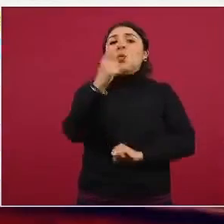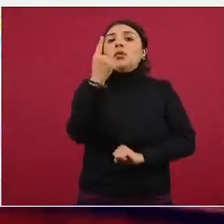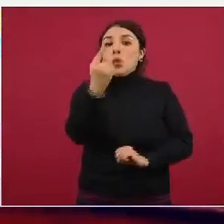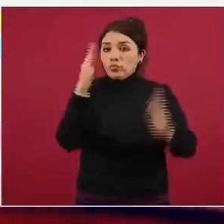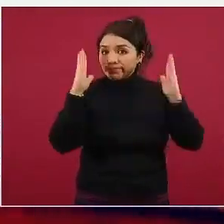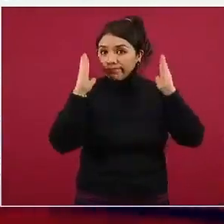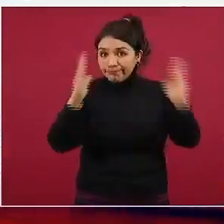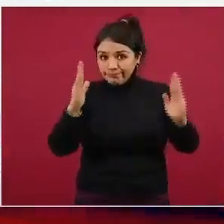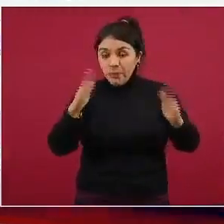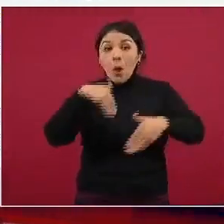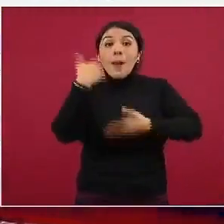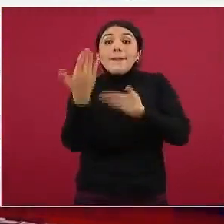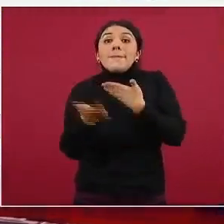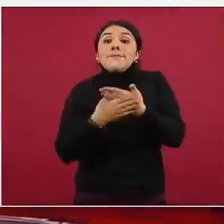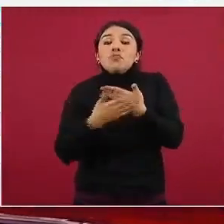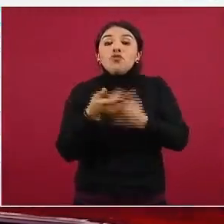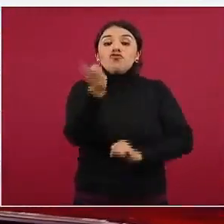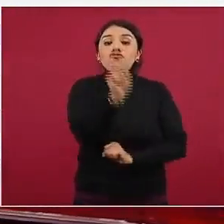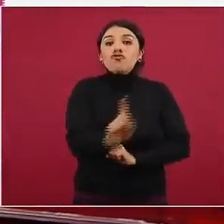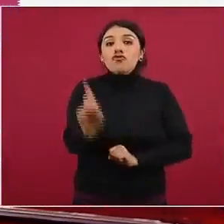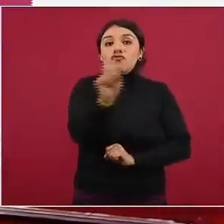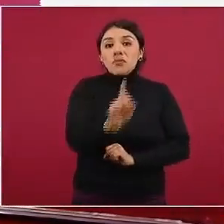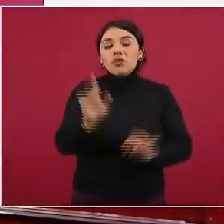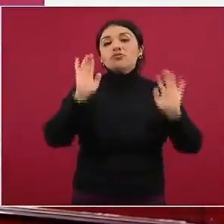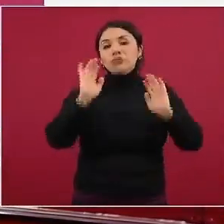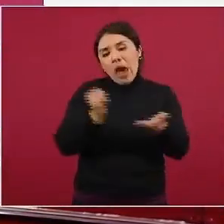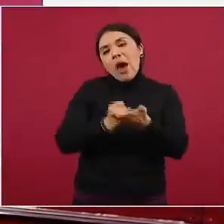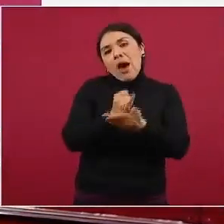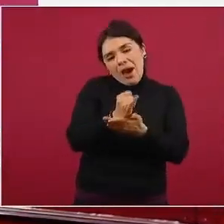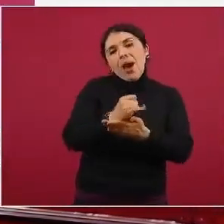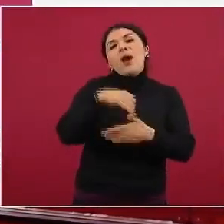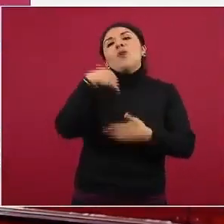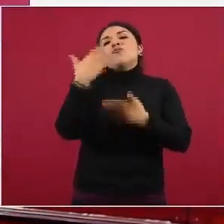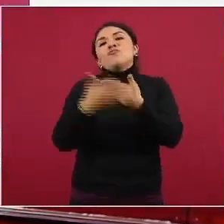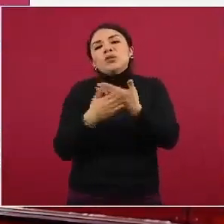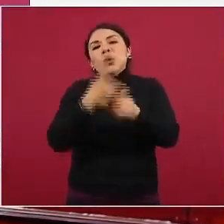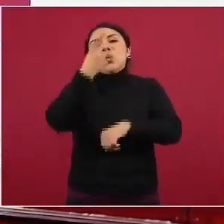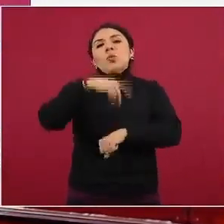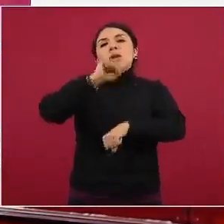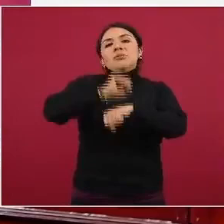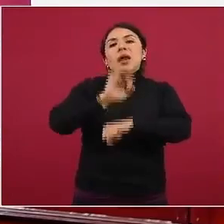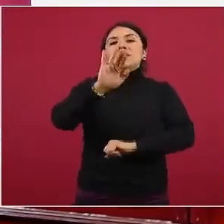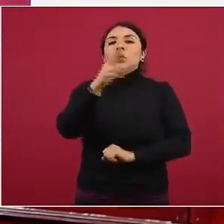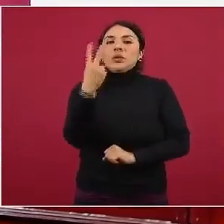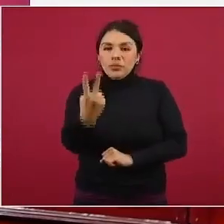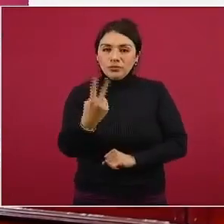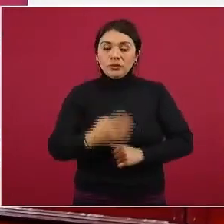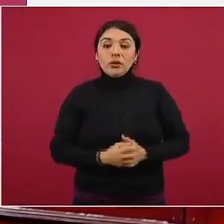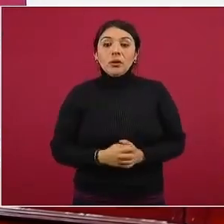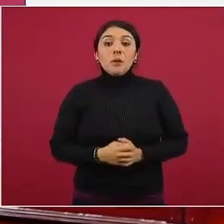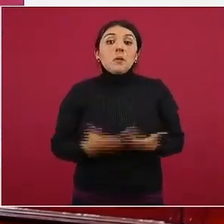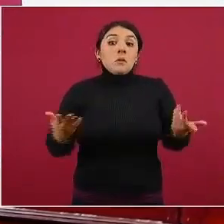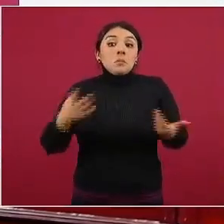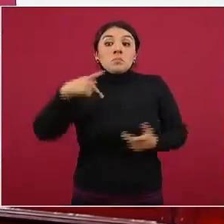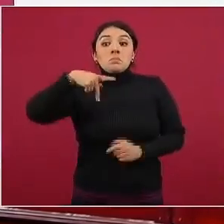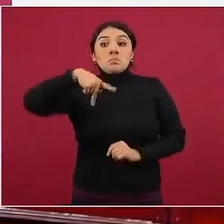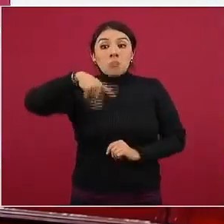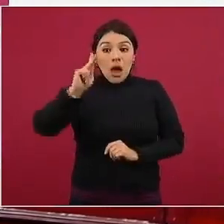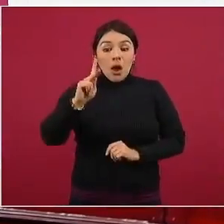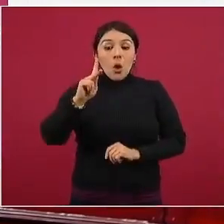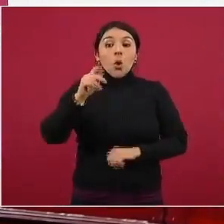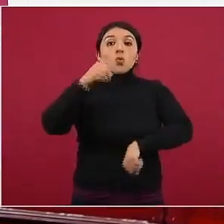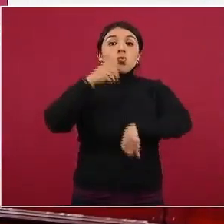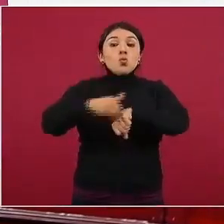51 y el próximo domingo podremos entonces ver los datos de la semana 52. Sin embargo, los